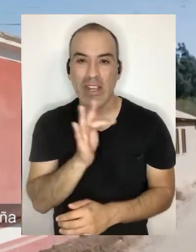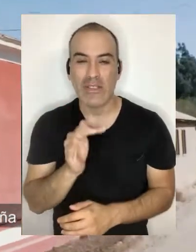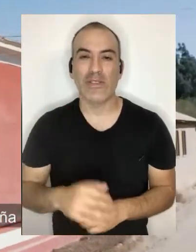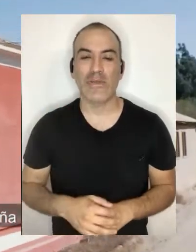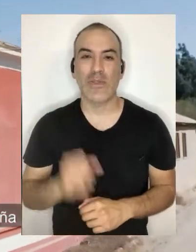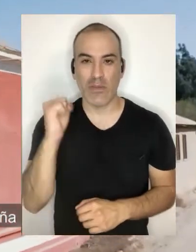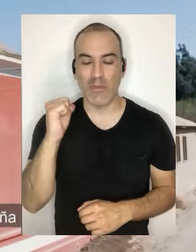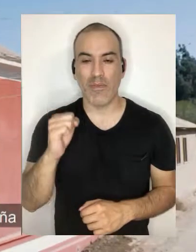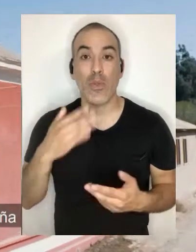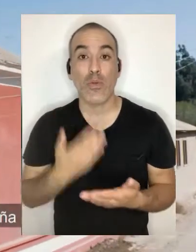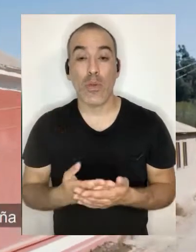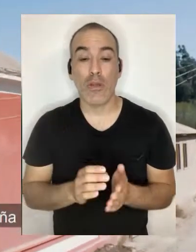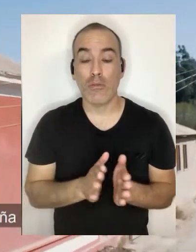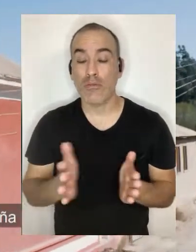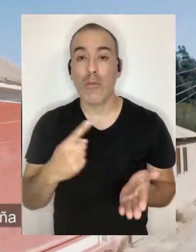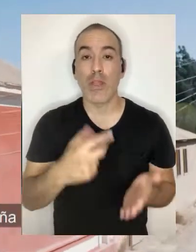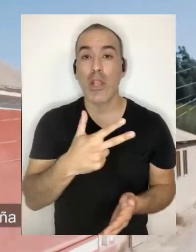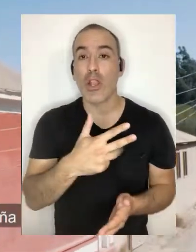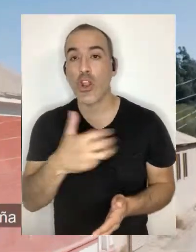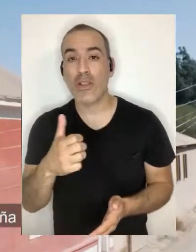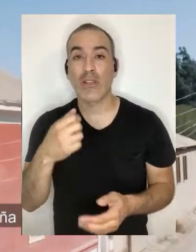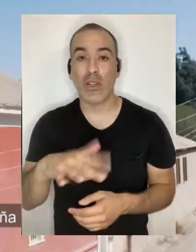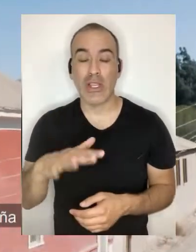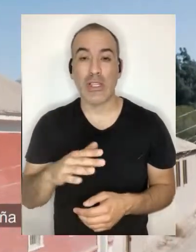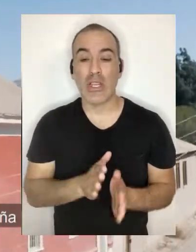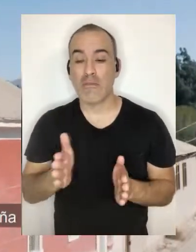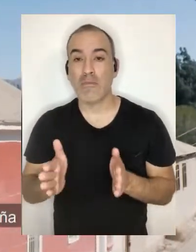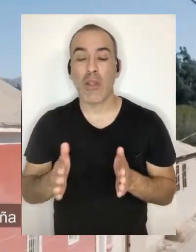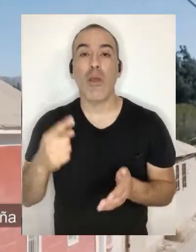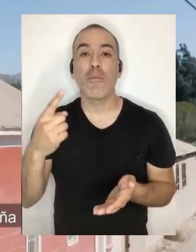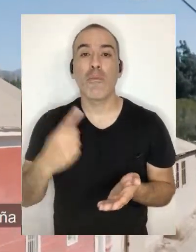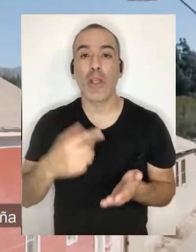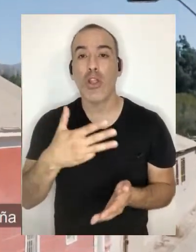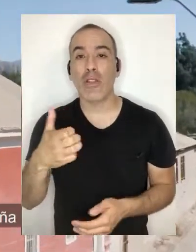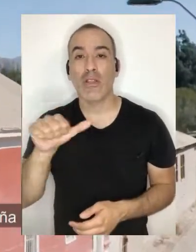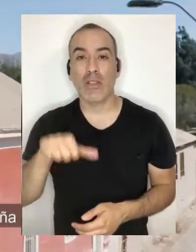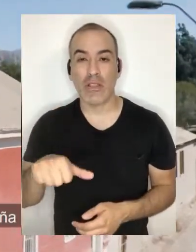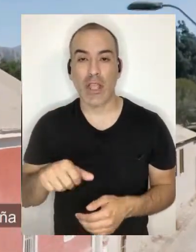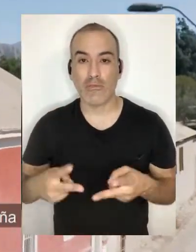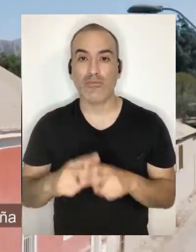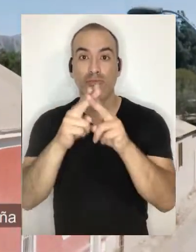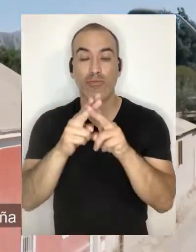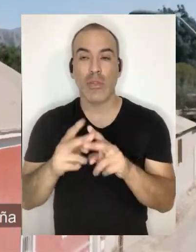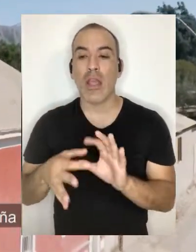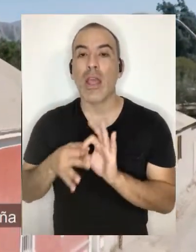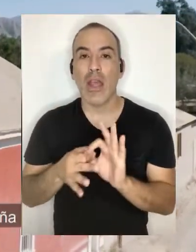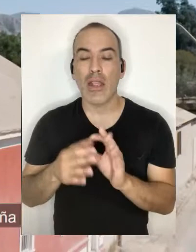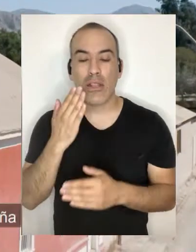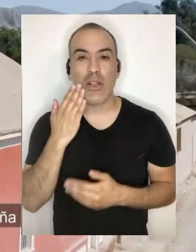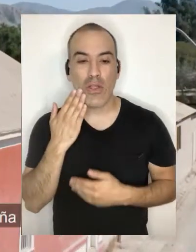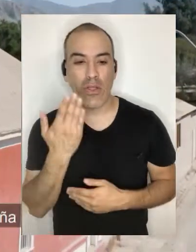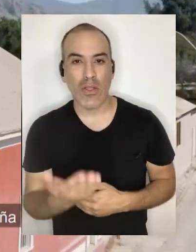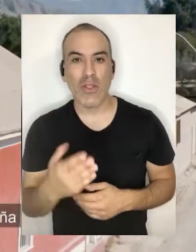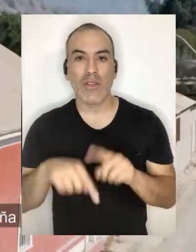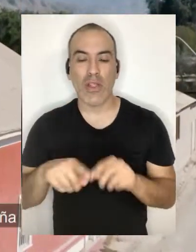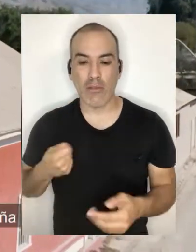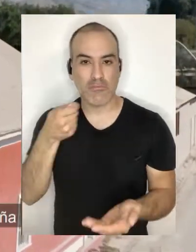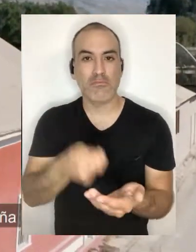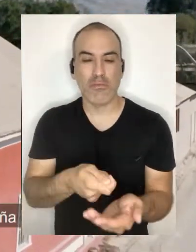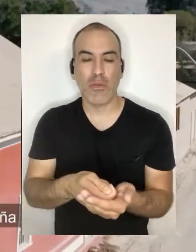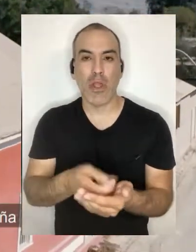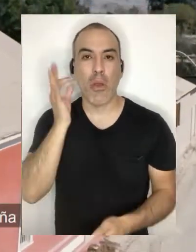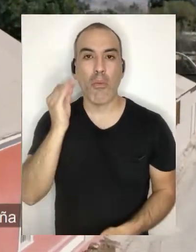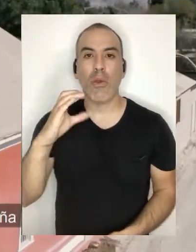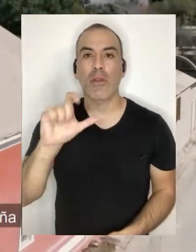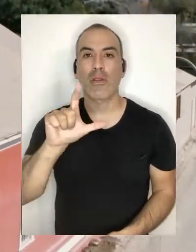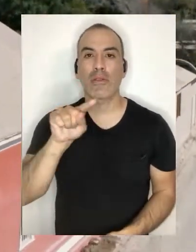construida entre los años 1915 y 1916, gracias a la donación de tierras y dinero de doña